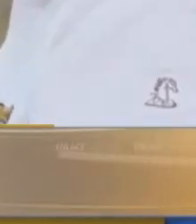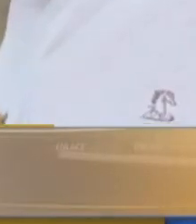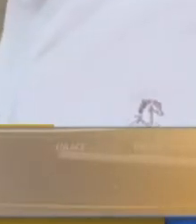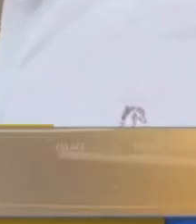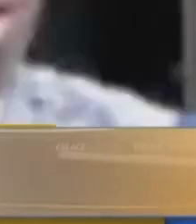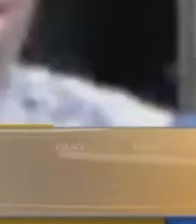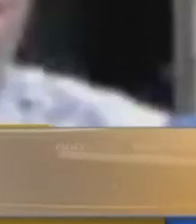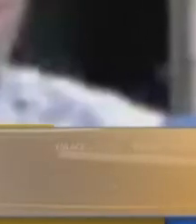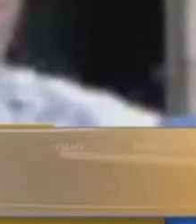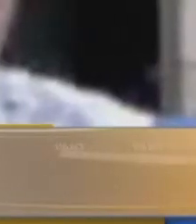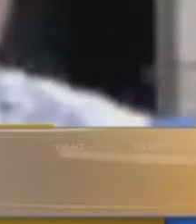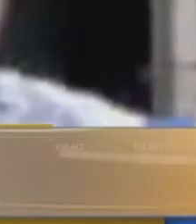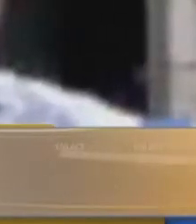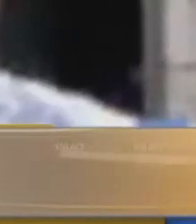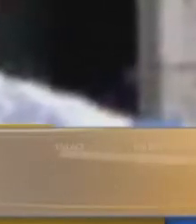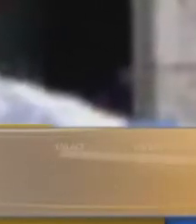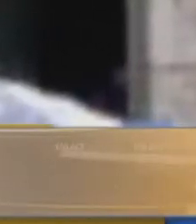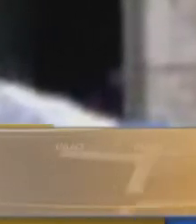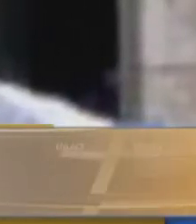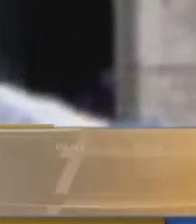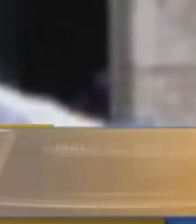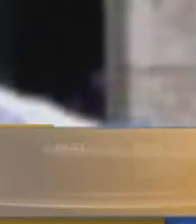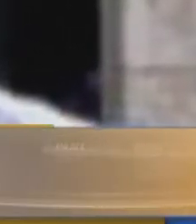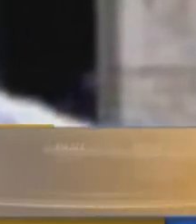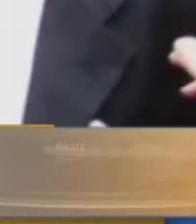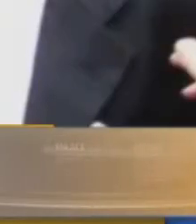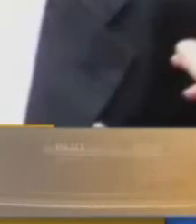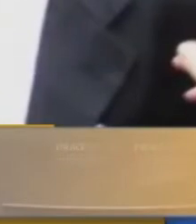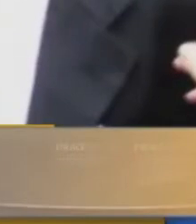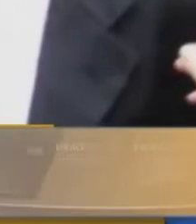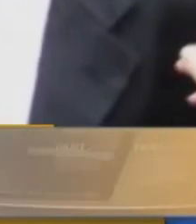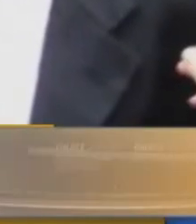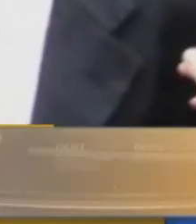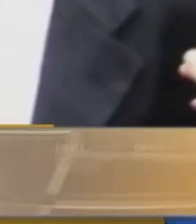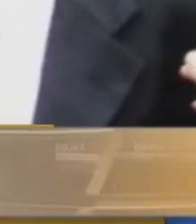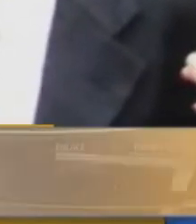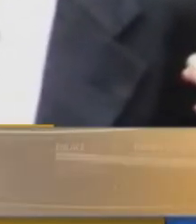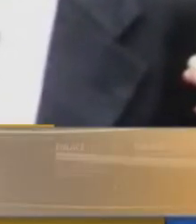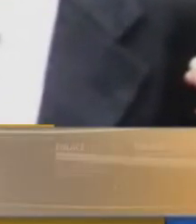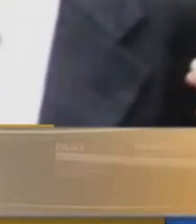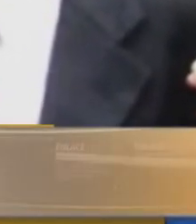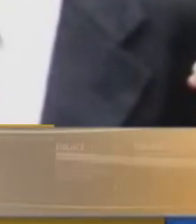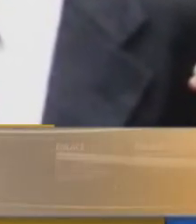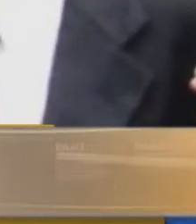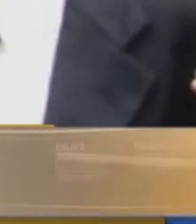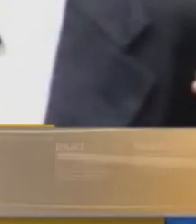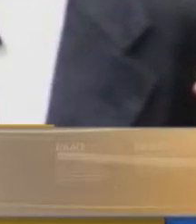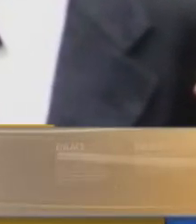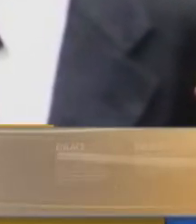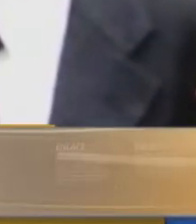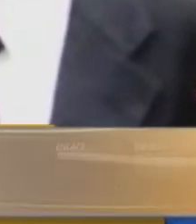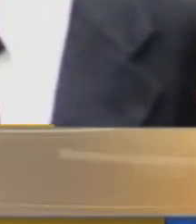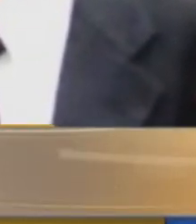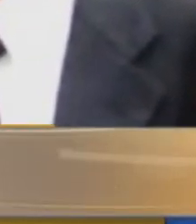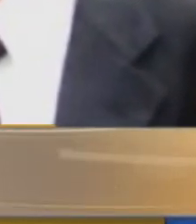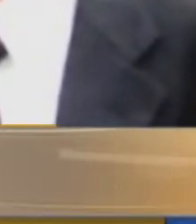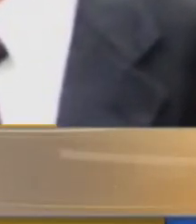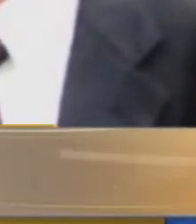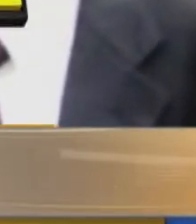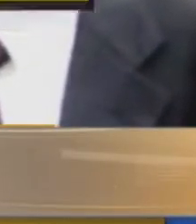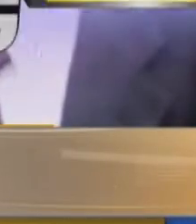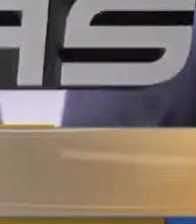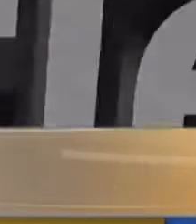obra sobre Emeterio Rivas, polémico locutor asesinado por paramilitares en hechos que tienen privado la libertad al exalcalde de Barranca Bermeja, Julio César